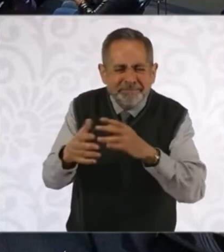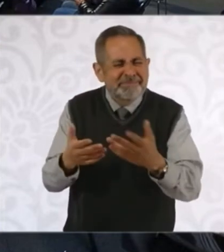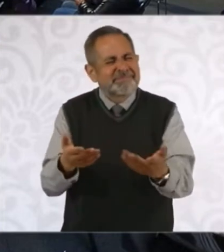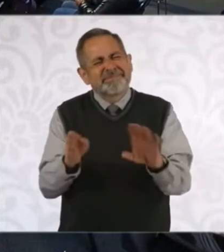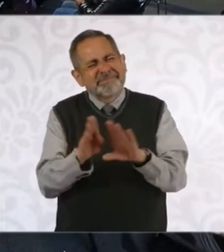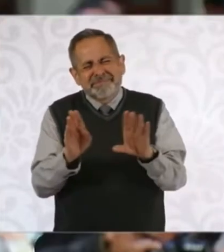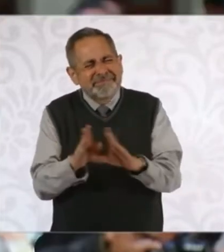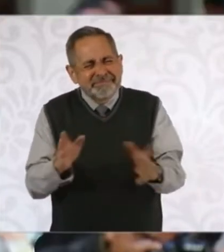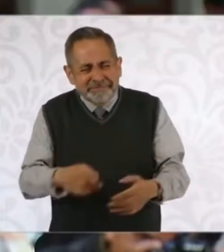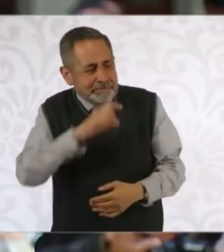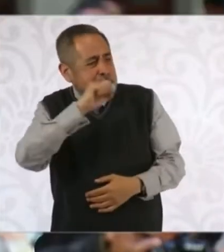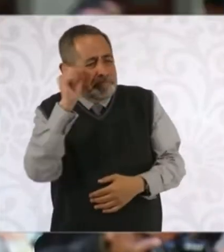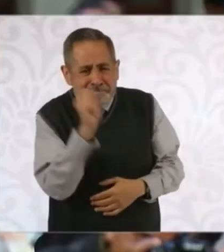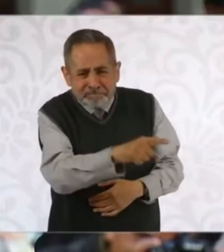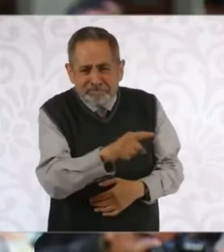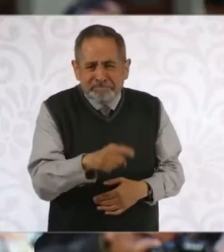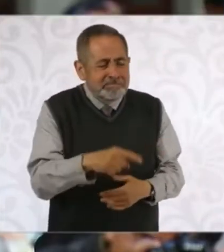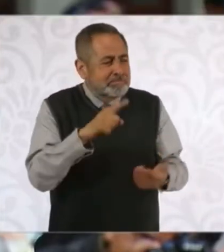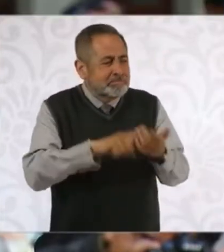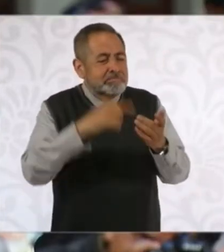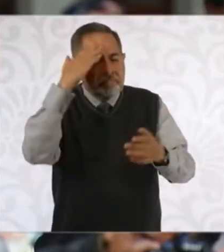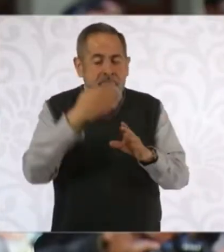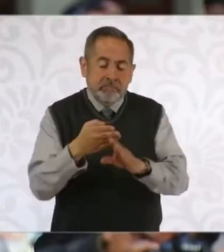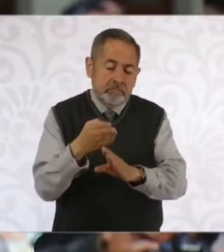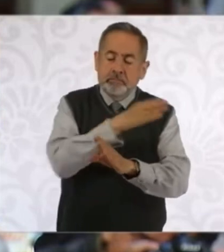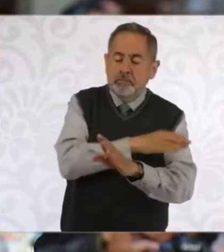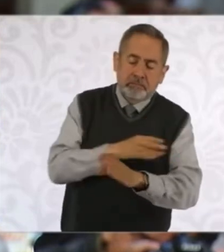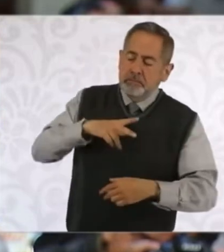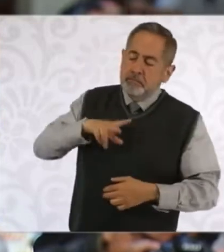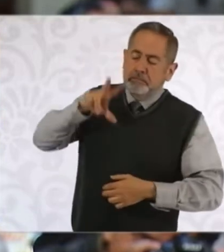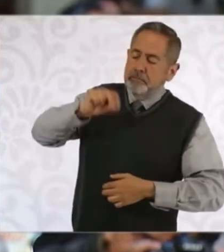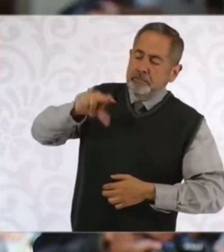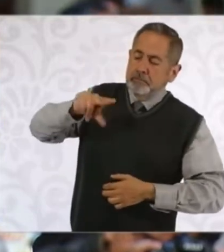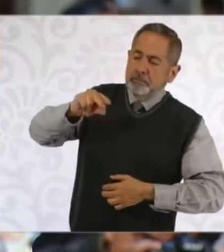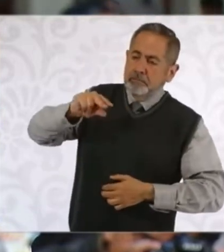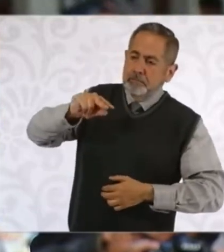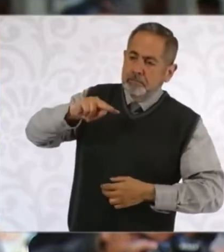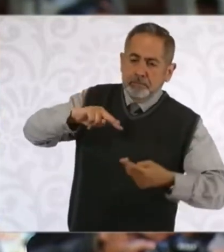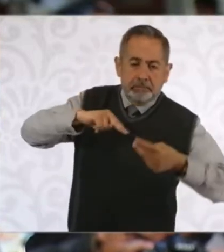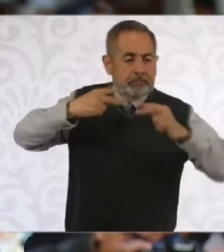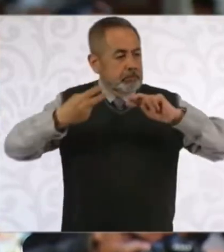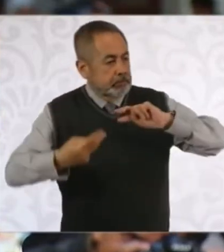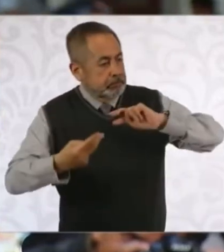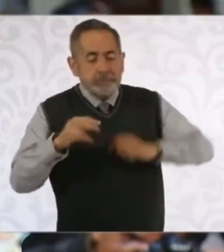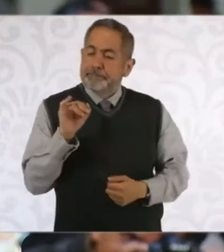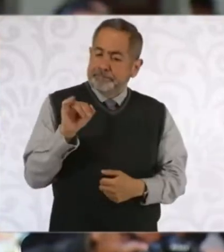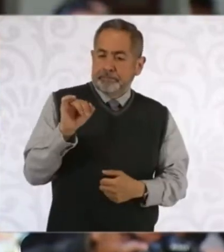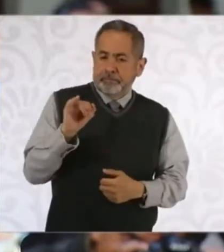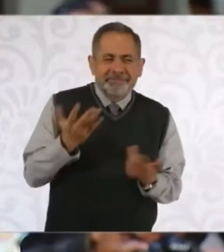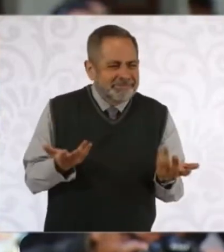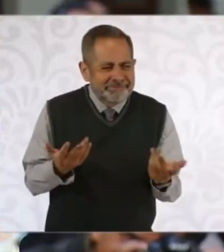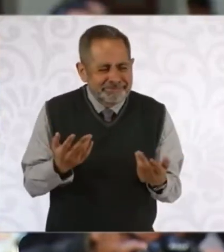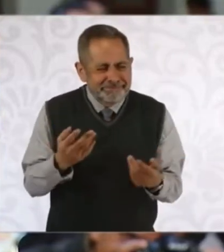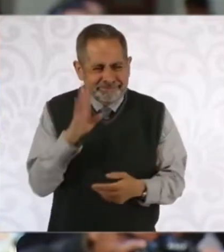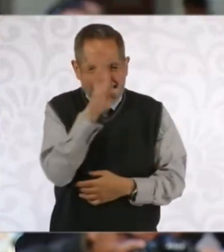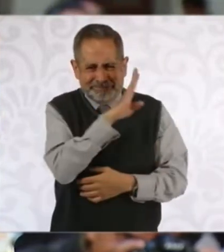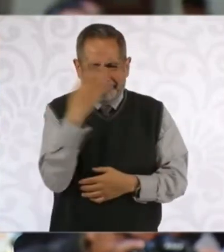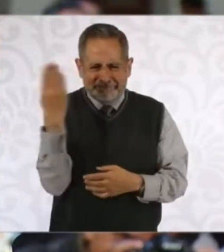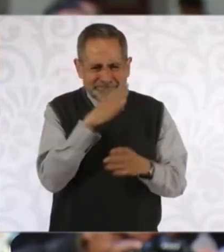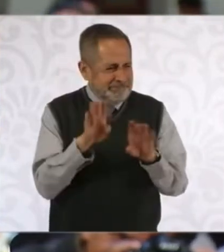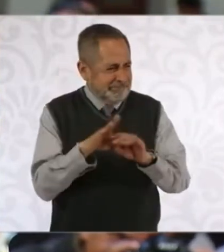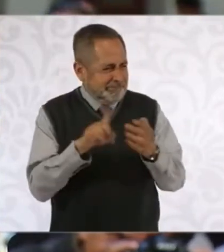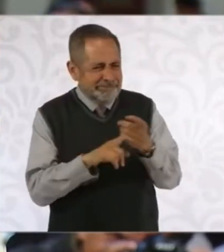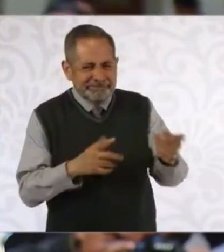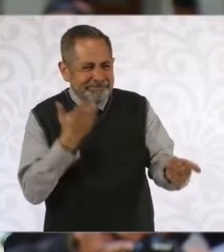propio ministro reconoce que previamente no se puede echar para atrás ya dentro del marco jurídico, pero ahora de